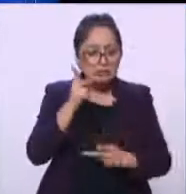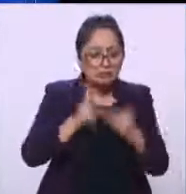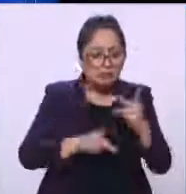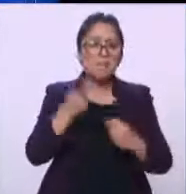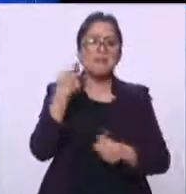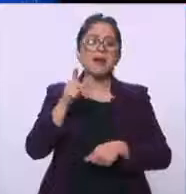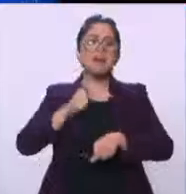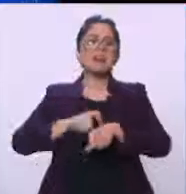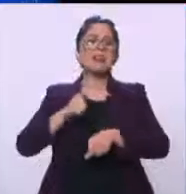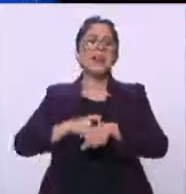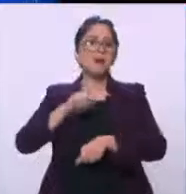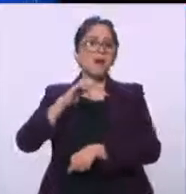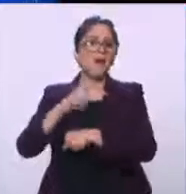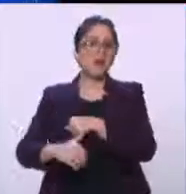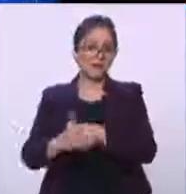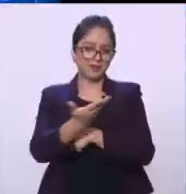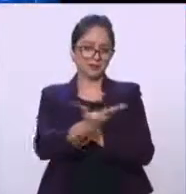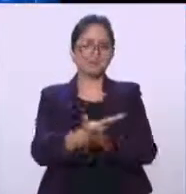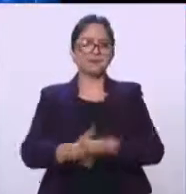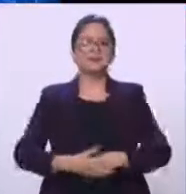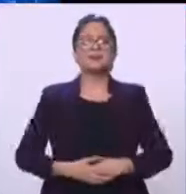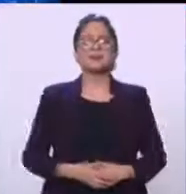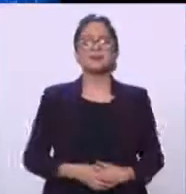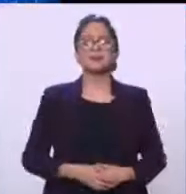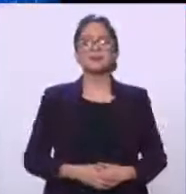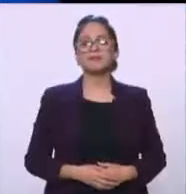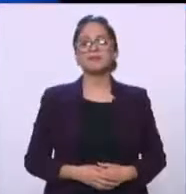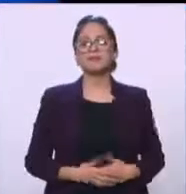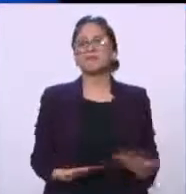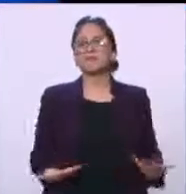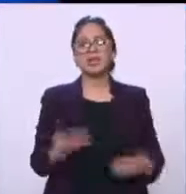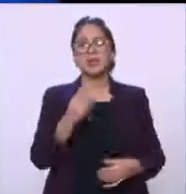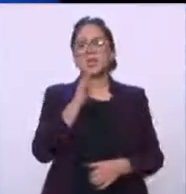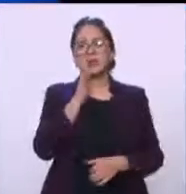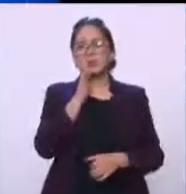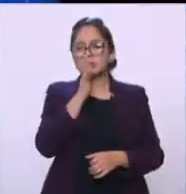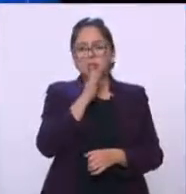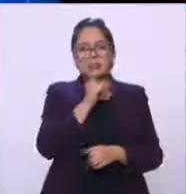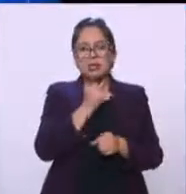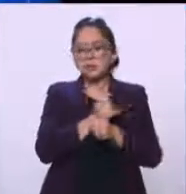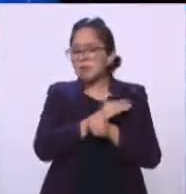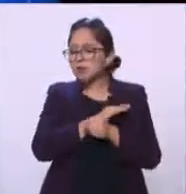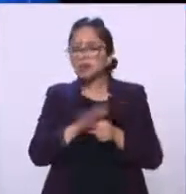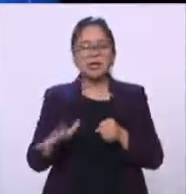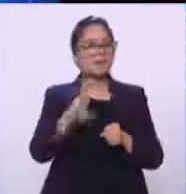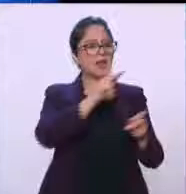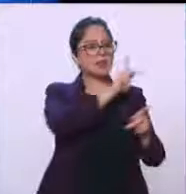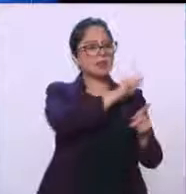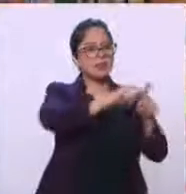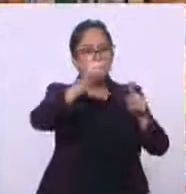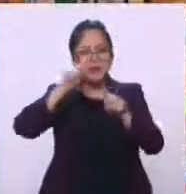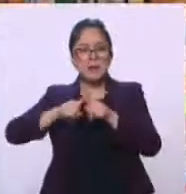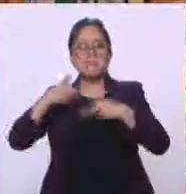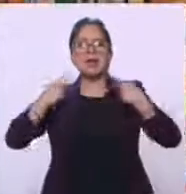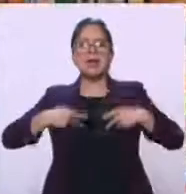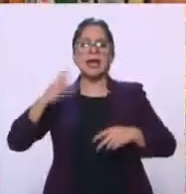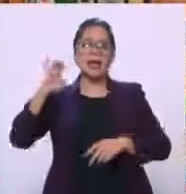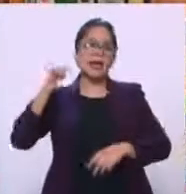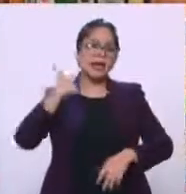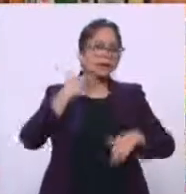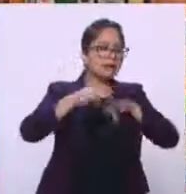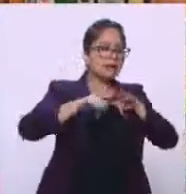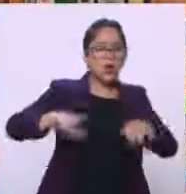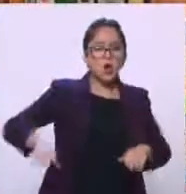que sí es posible encarcelar a muchos funcionarios, a muchos exfuncionarios. Ya se está viendo, hay órdenes de